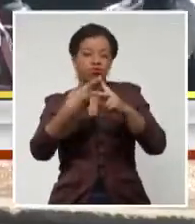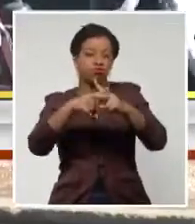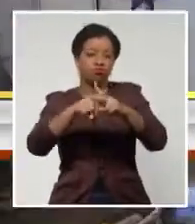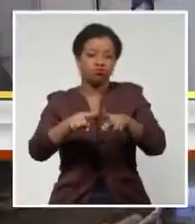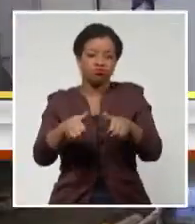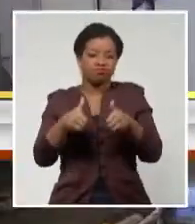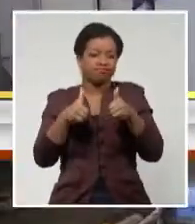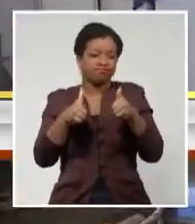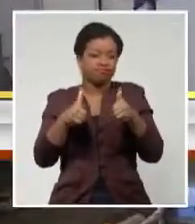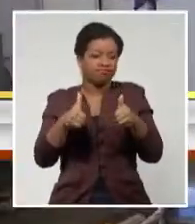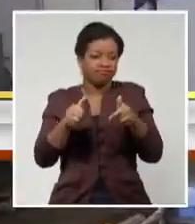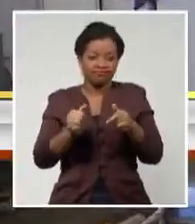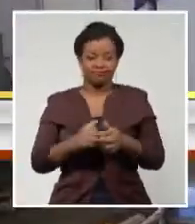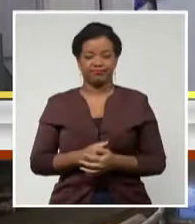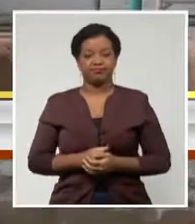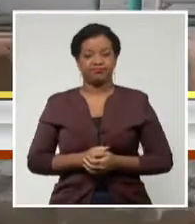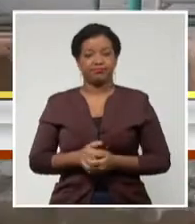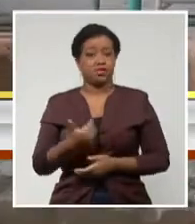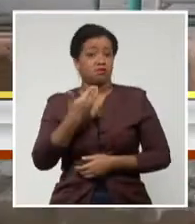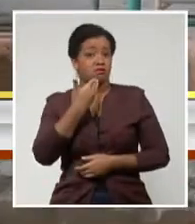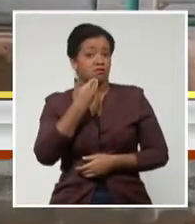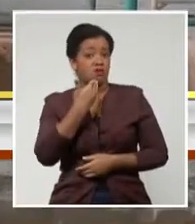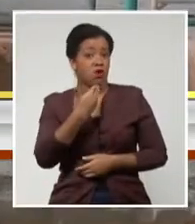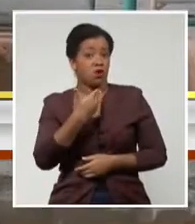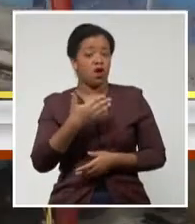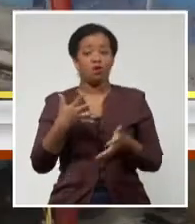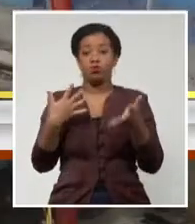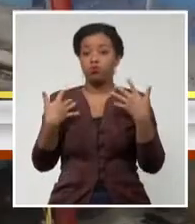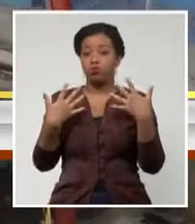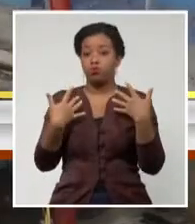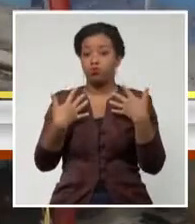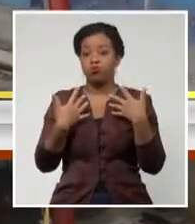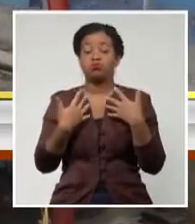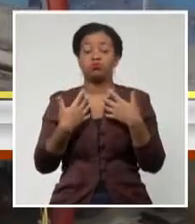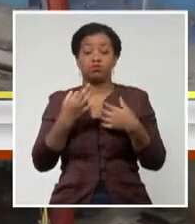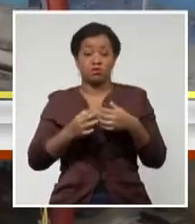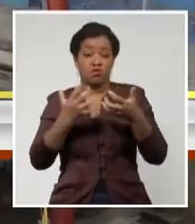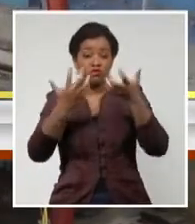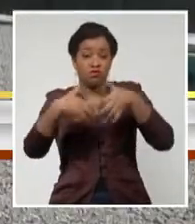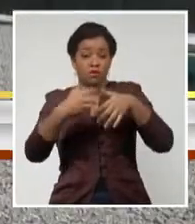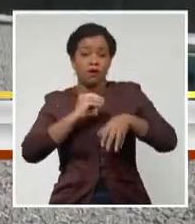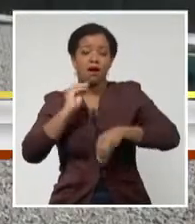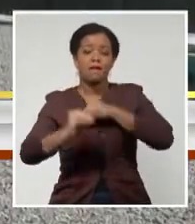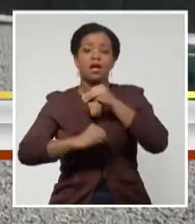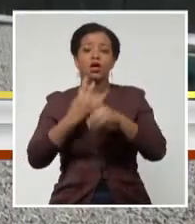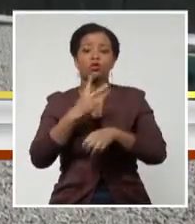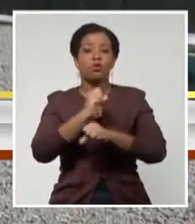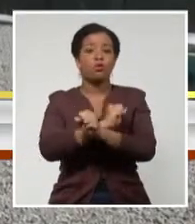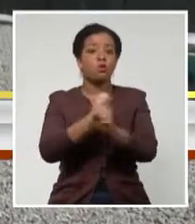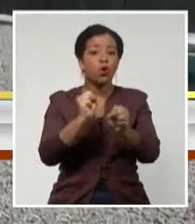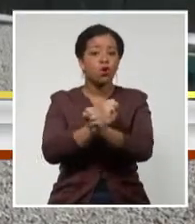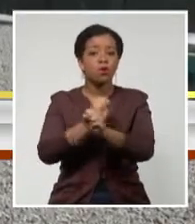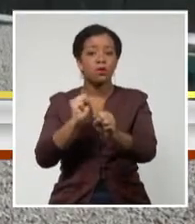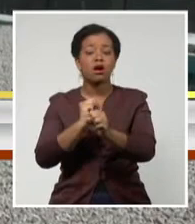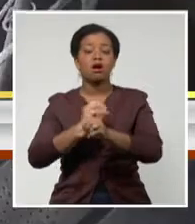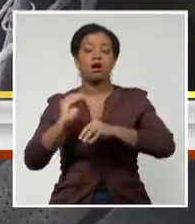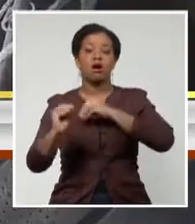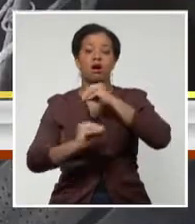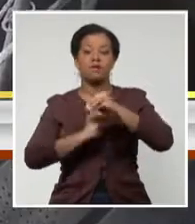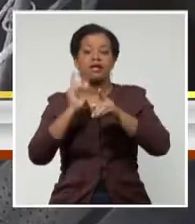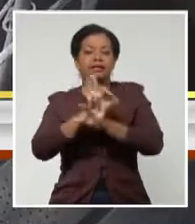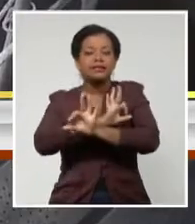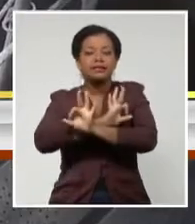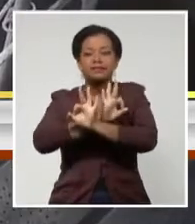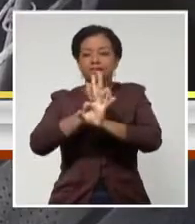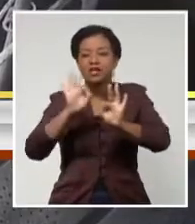280 megawatts, mejorar la disponibilidad de aire para la combustión, cambiar las dos bombas de circulación y efectuar la limpieza de la